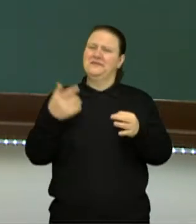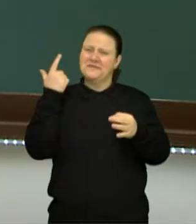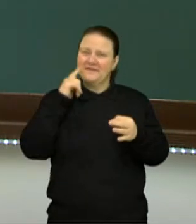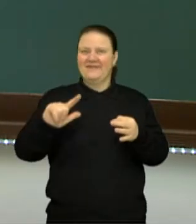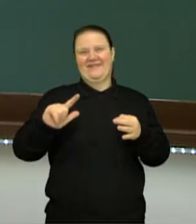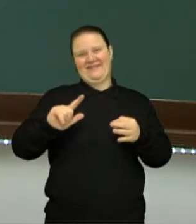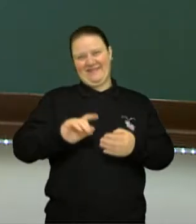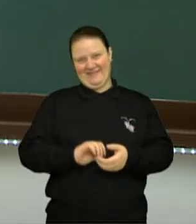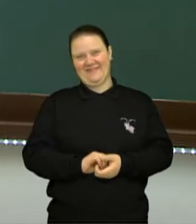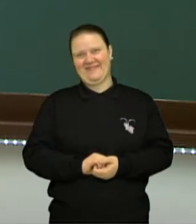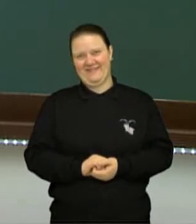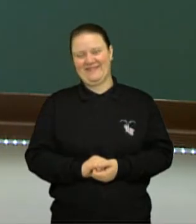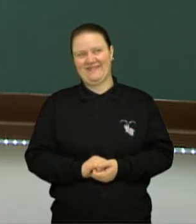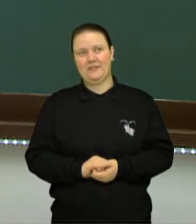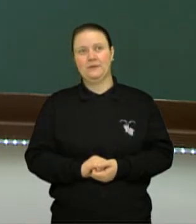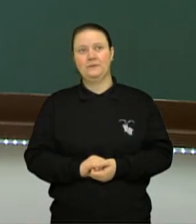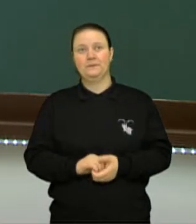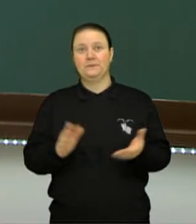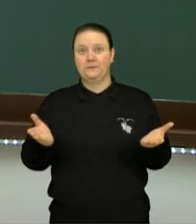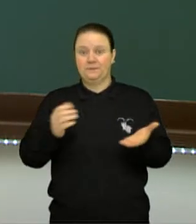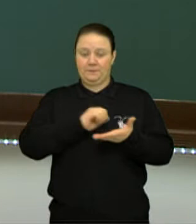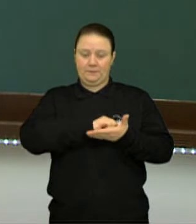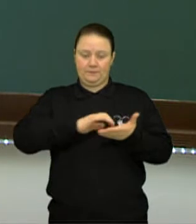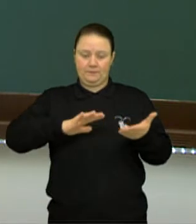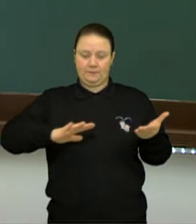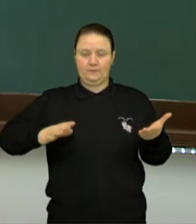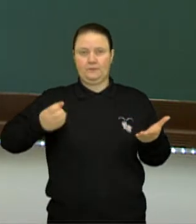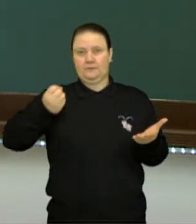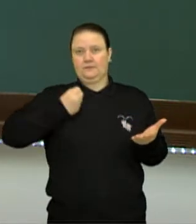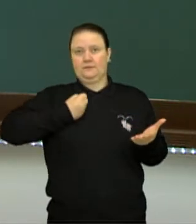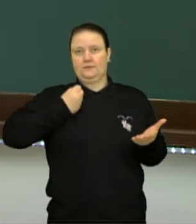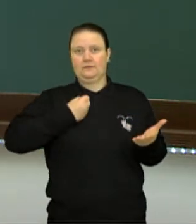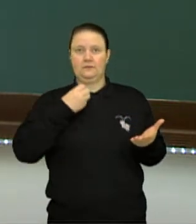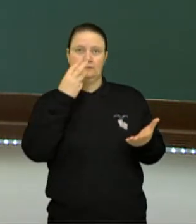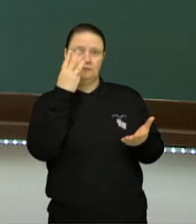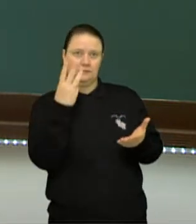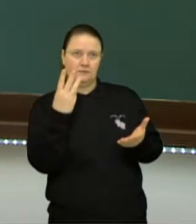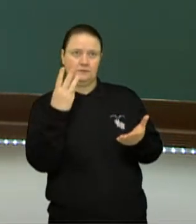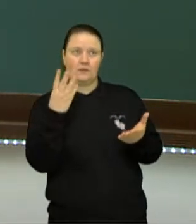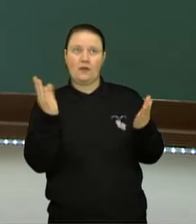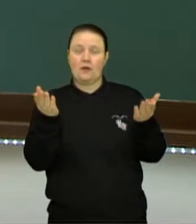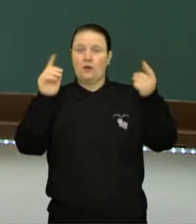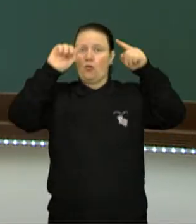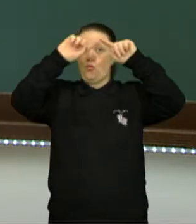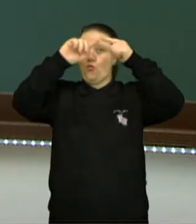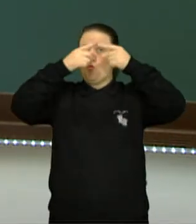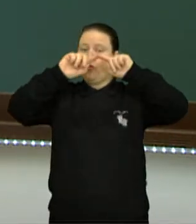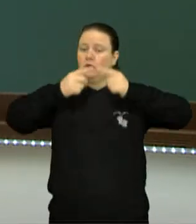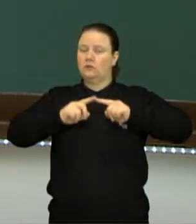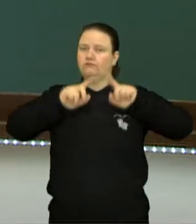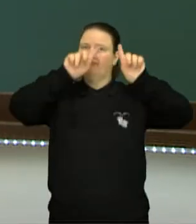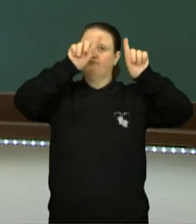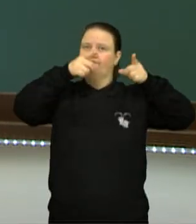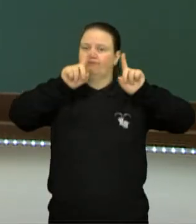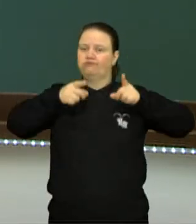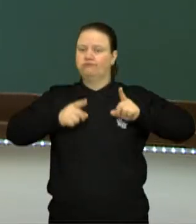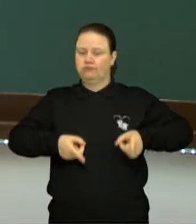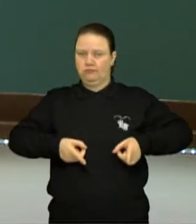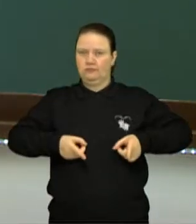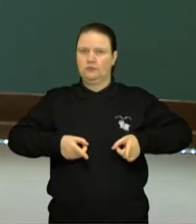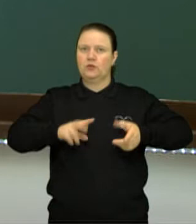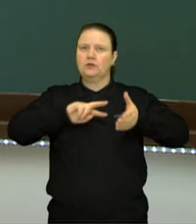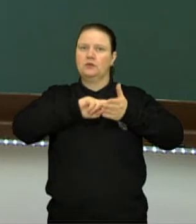seguir agora com esta atividade. ¿Sí? Relaciona la expresión con su significado.